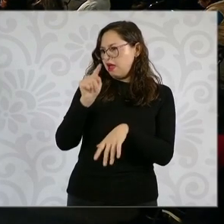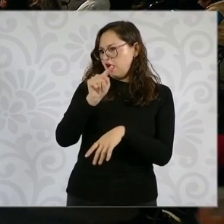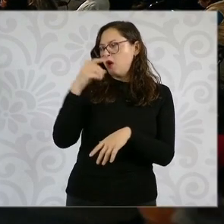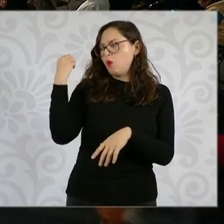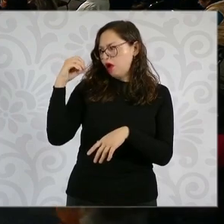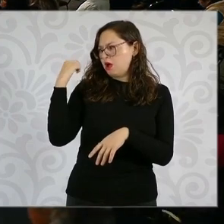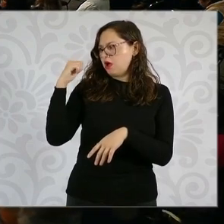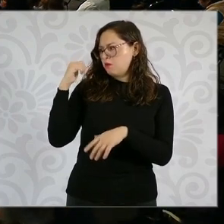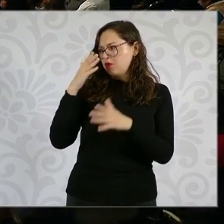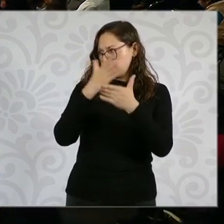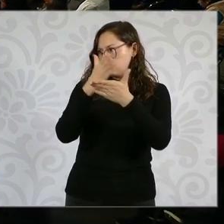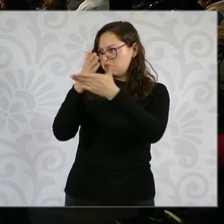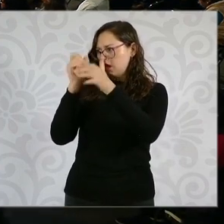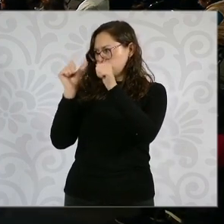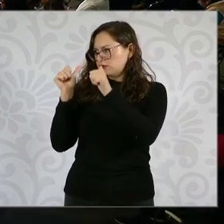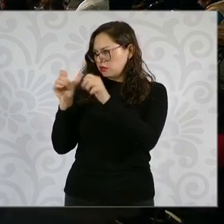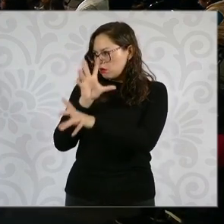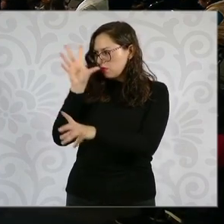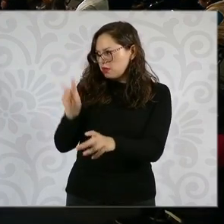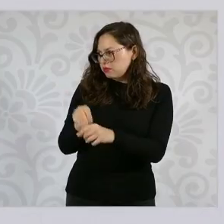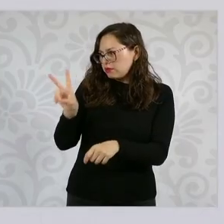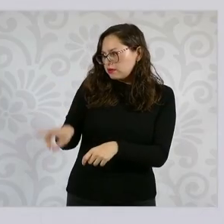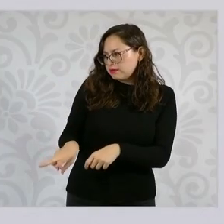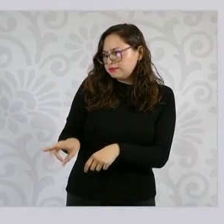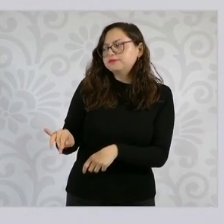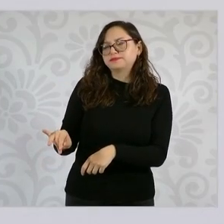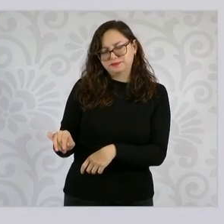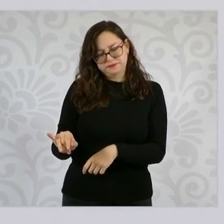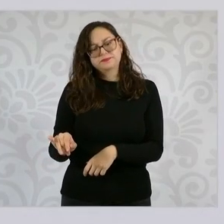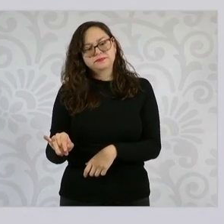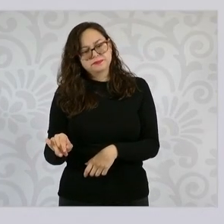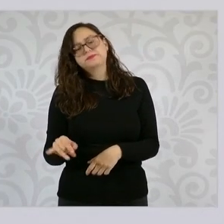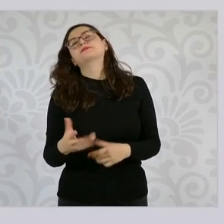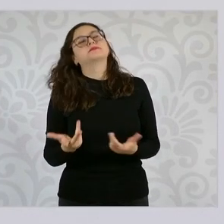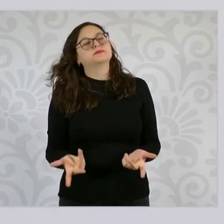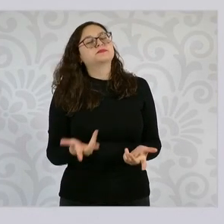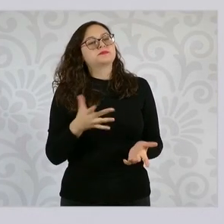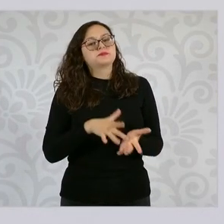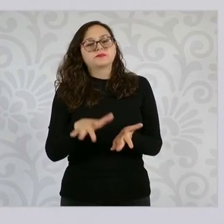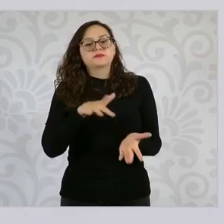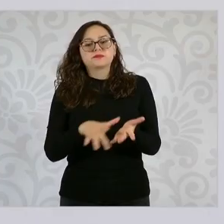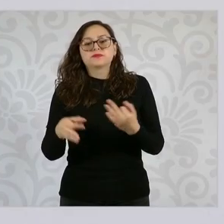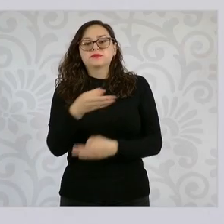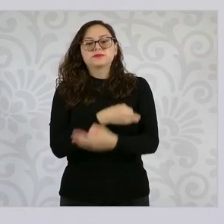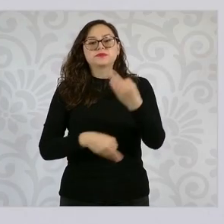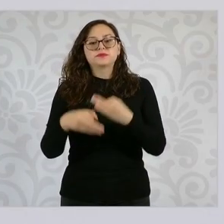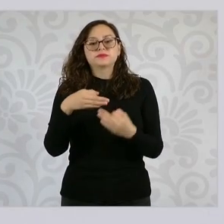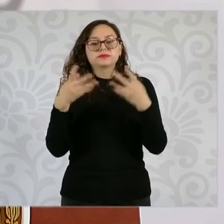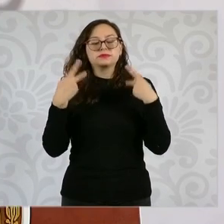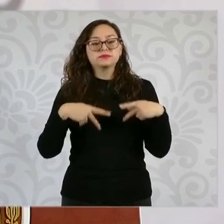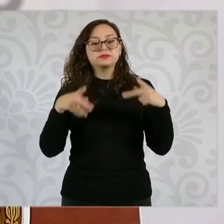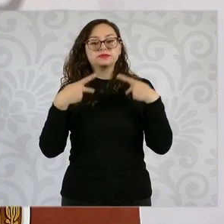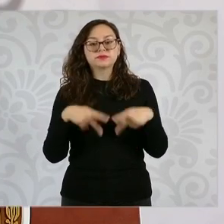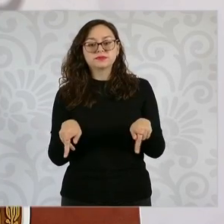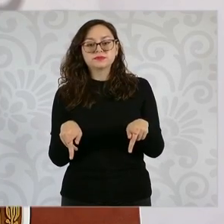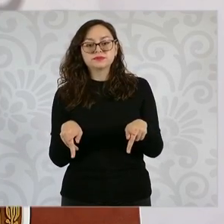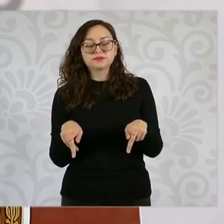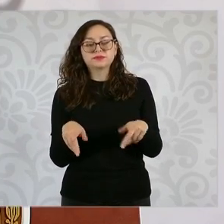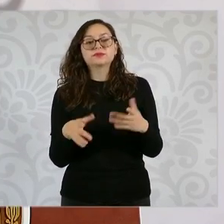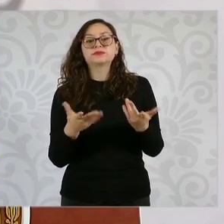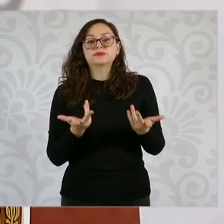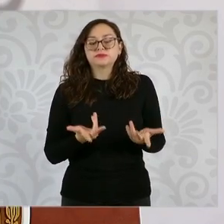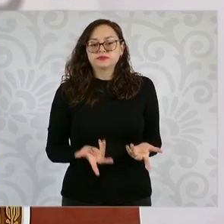Oaxaca y Guerrero, para poder apoyar a todas las personas damnificadas. Se